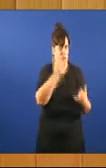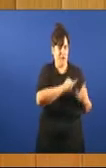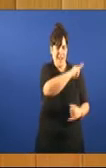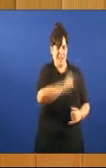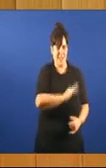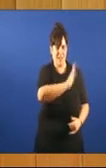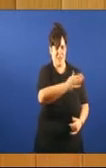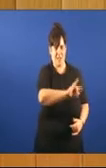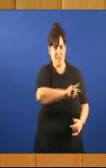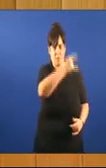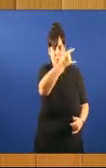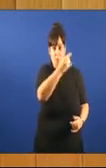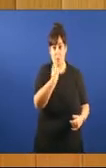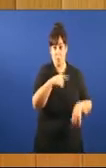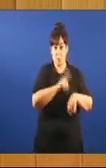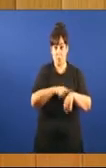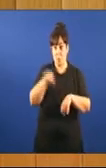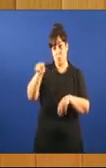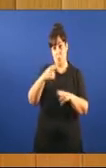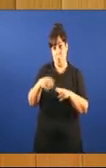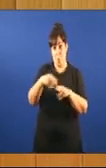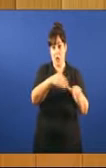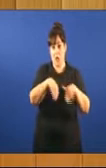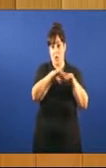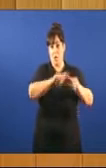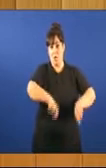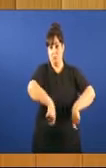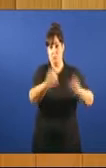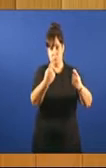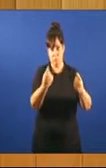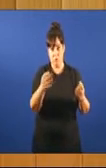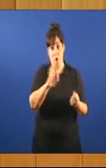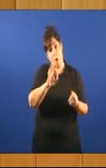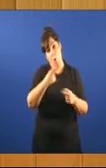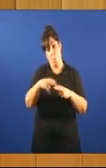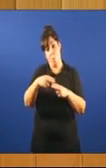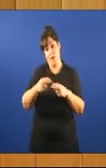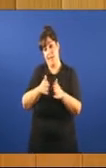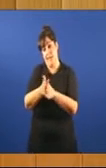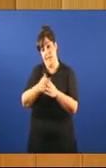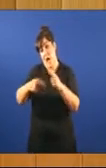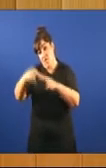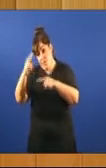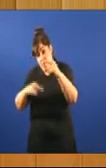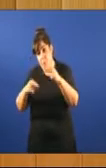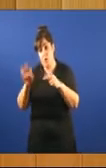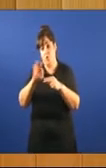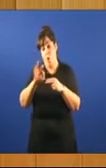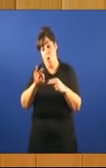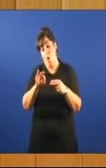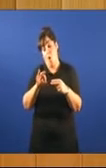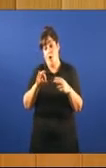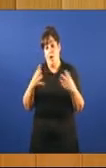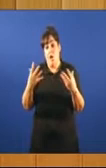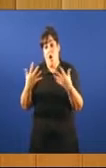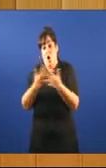mentres vostede acaba coas políticas de igualdade e coas políticas de fomento da conciliación. E cal é a resposta do